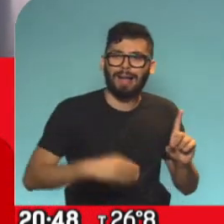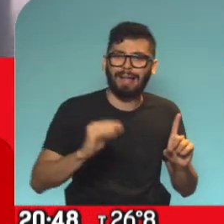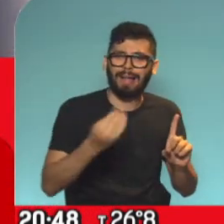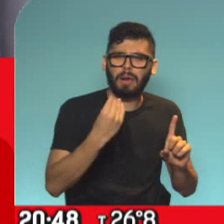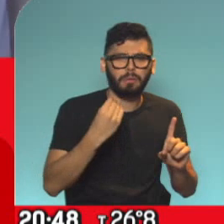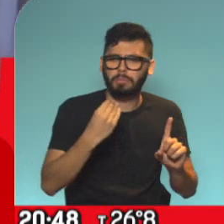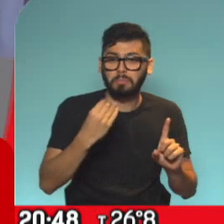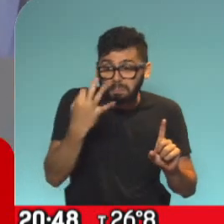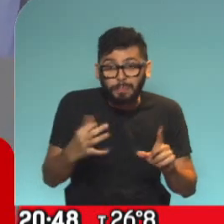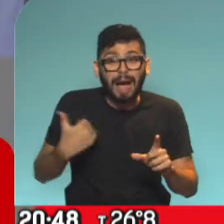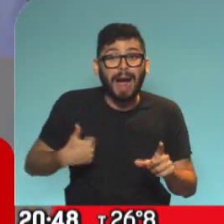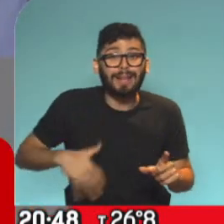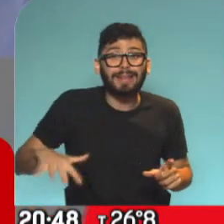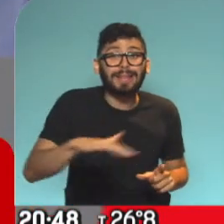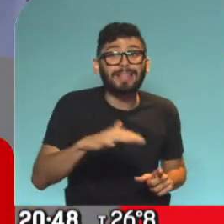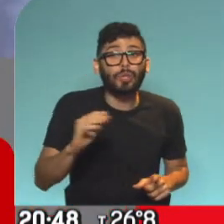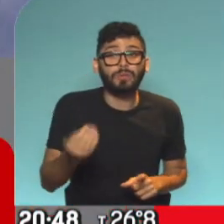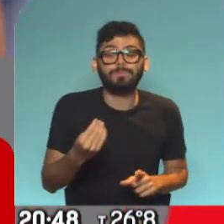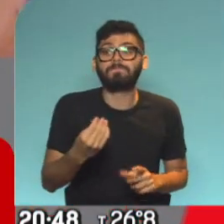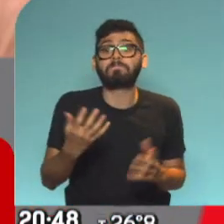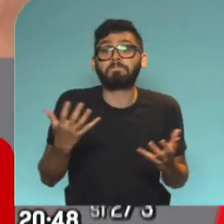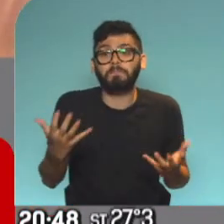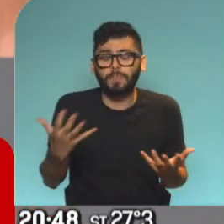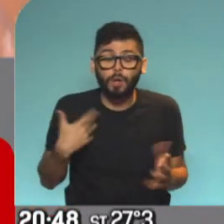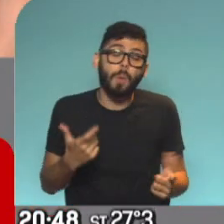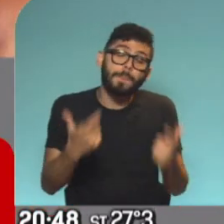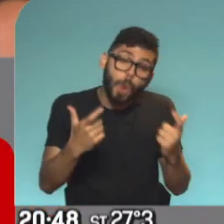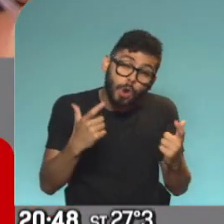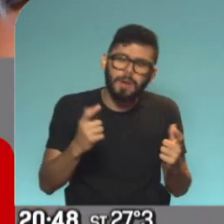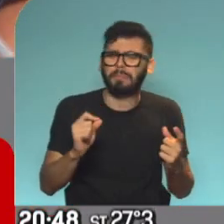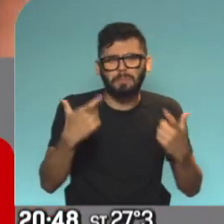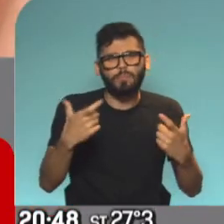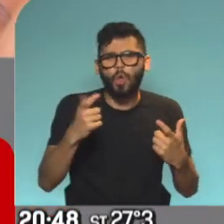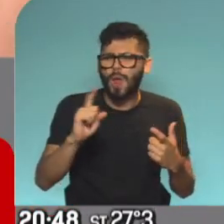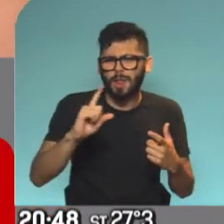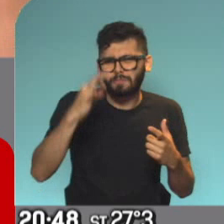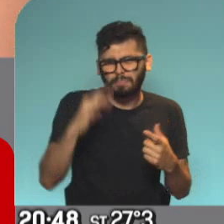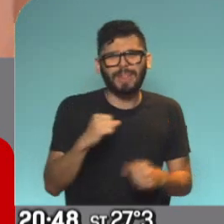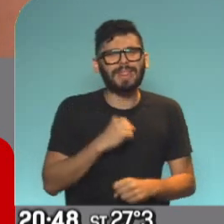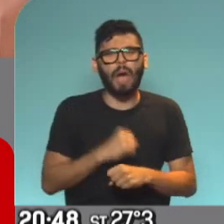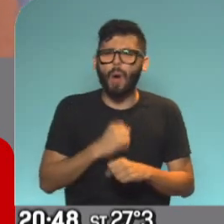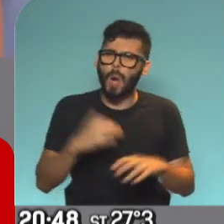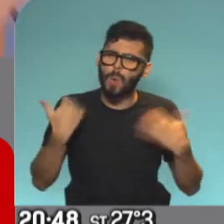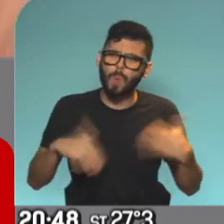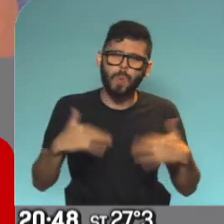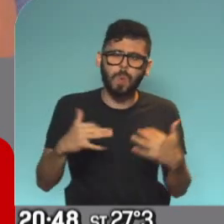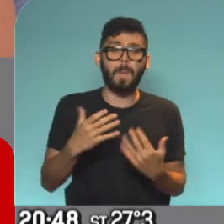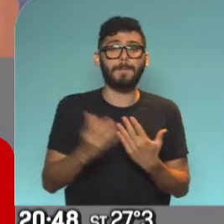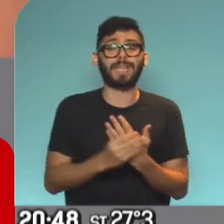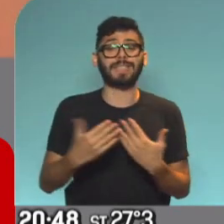un daño para los argentinos y argentinas. Por suerte, y más que por suerte porque hay un trabajo muy dedicado de parte del Ministerio de Salud